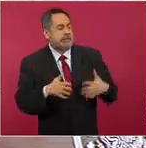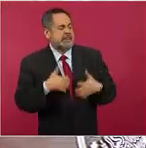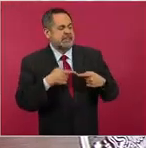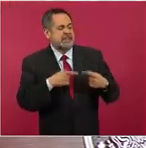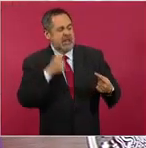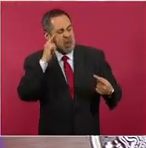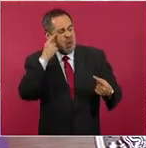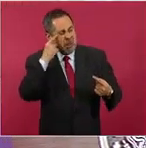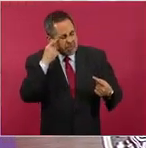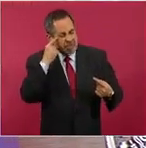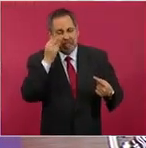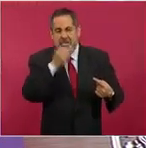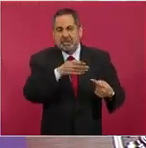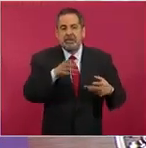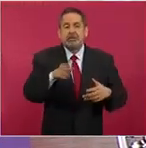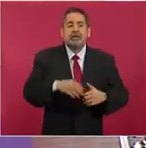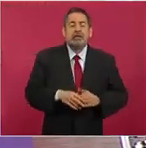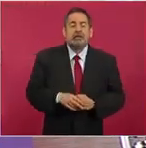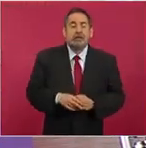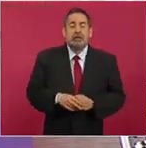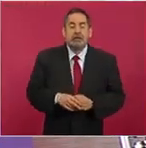adversarios. Presidente, para concluir.